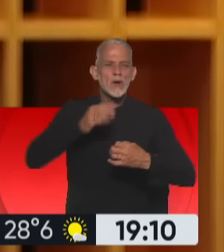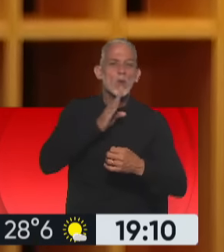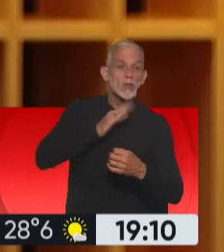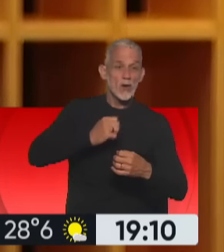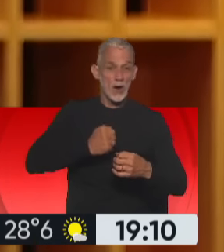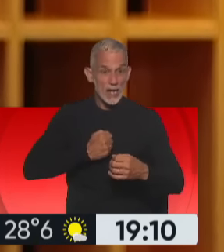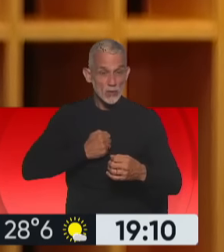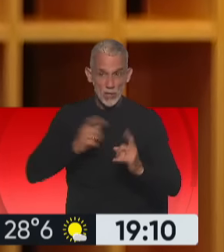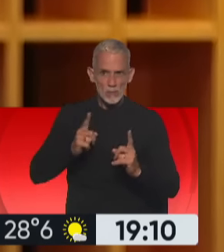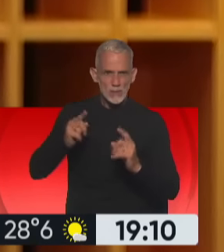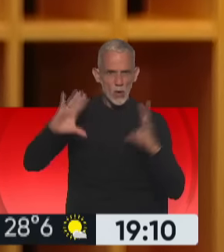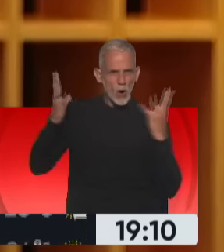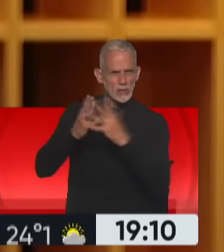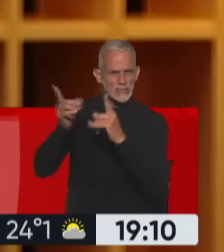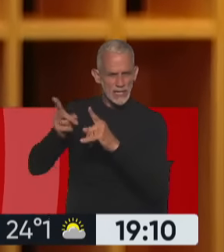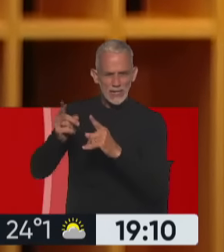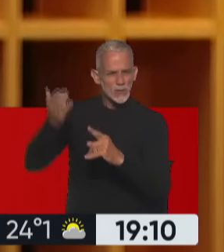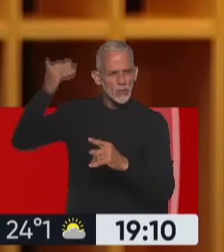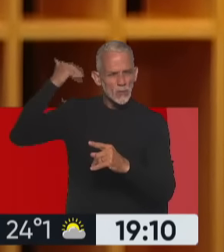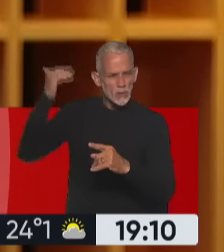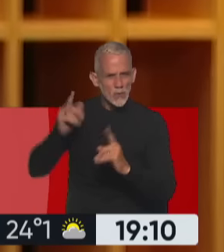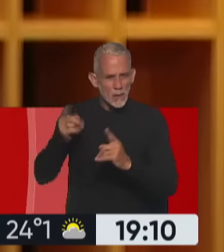que hicieron grande a Occidente en primer lugar.